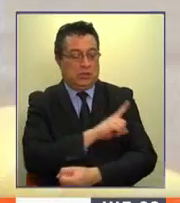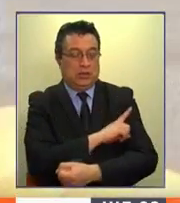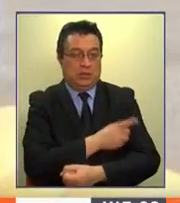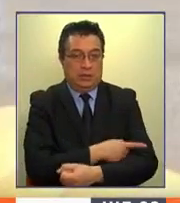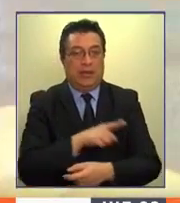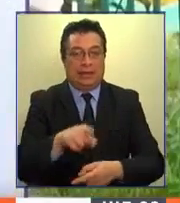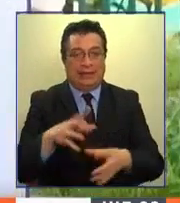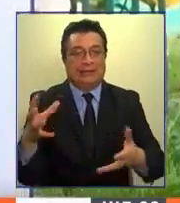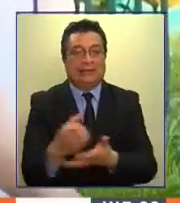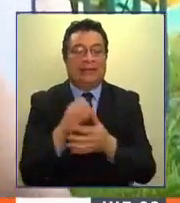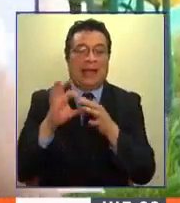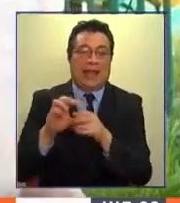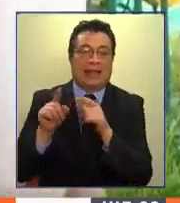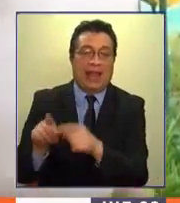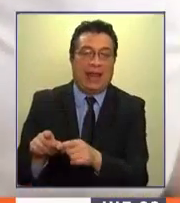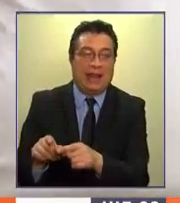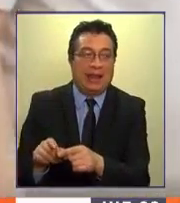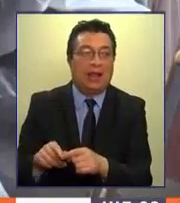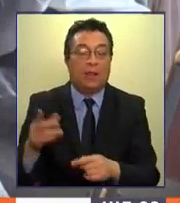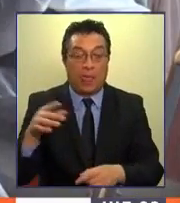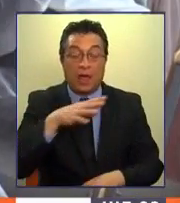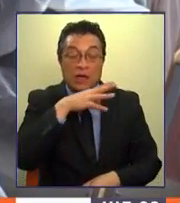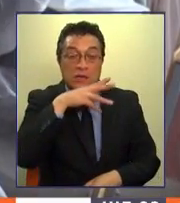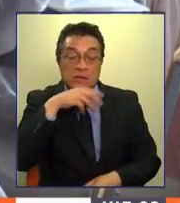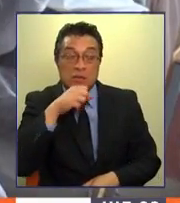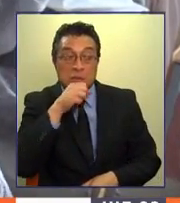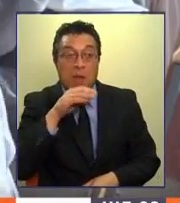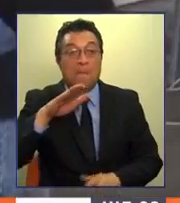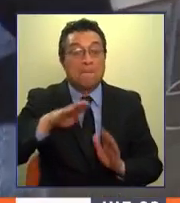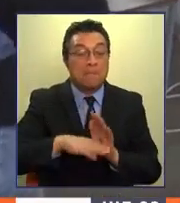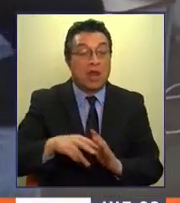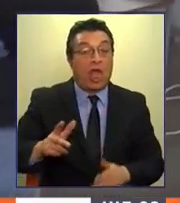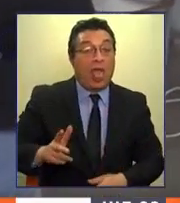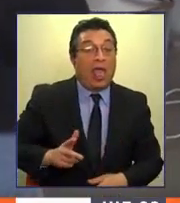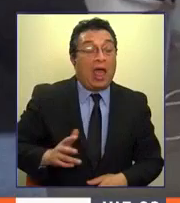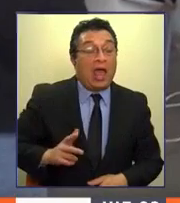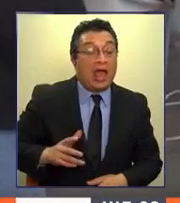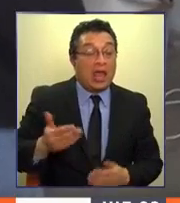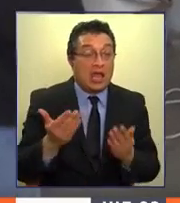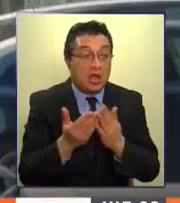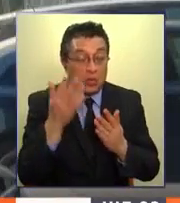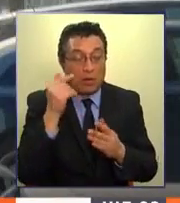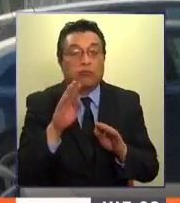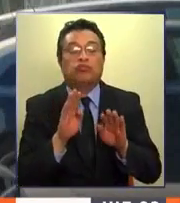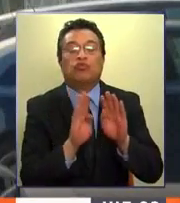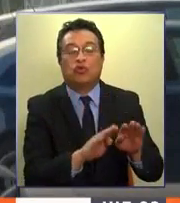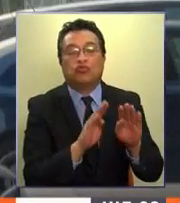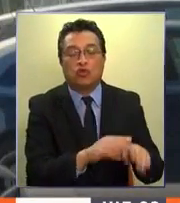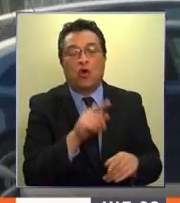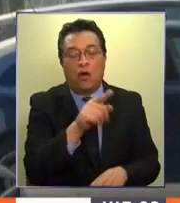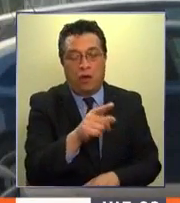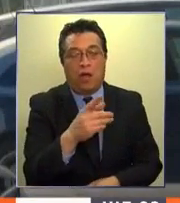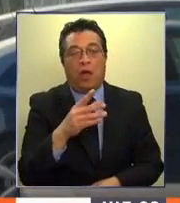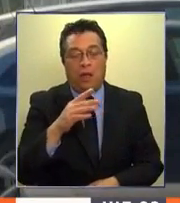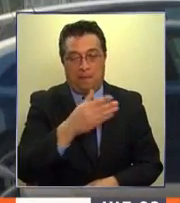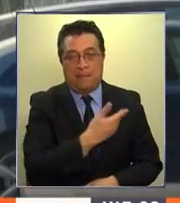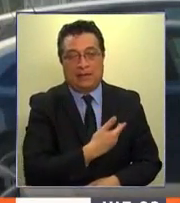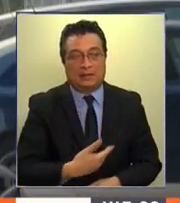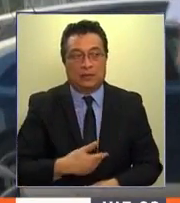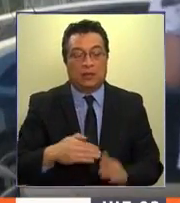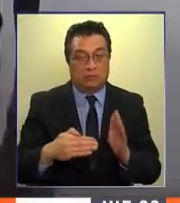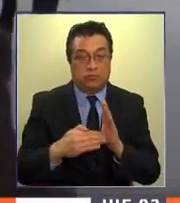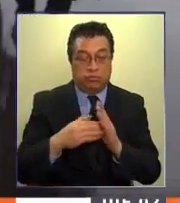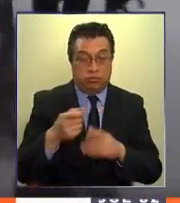país. Eso convirtió a la gente mayor y menos educada en votantes fieles de Putin. Además del crecimiento económico de los